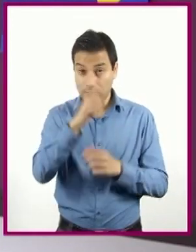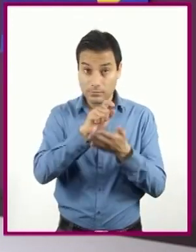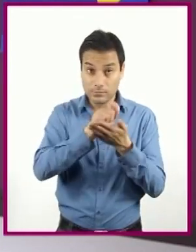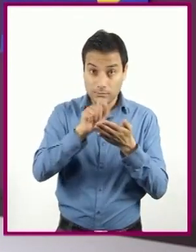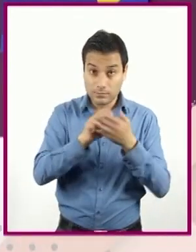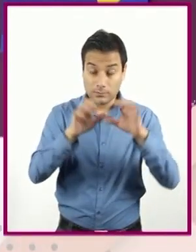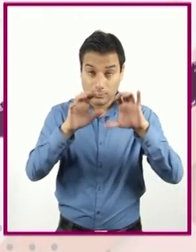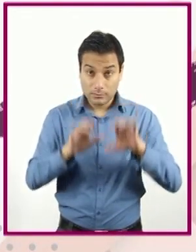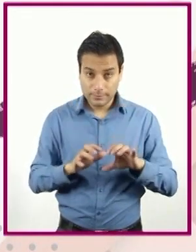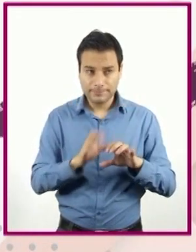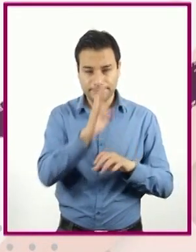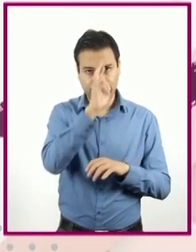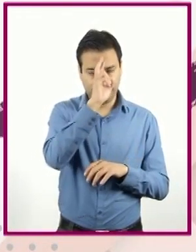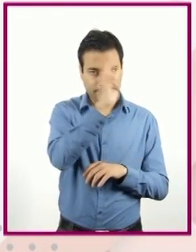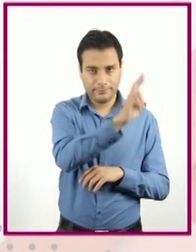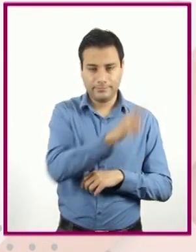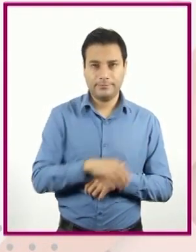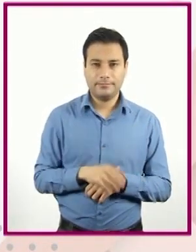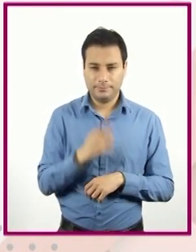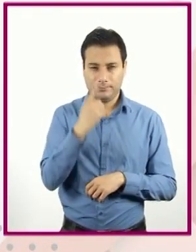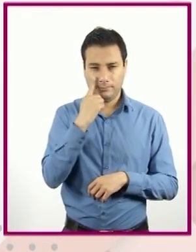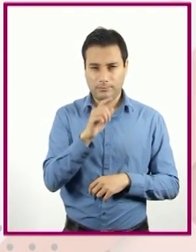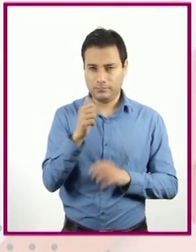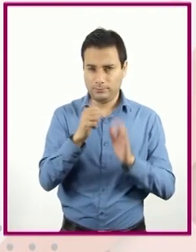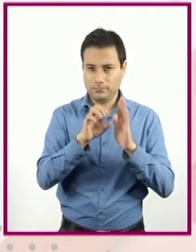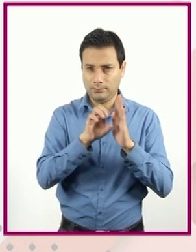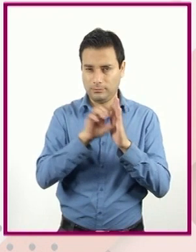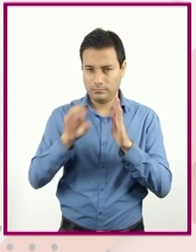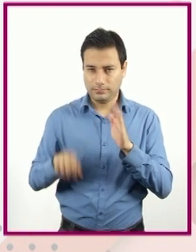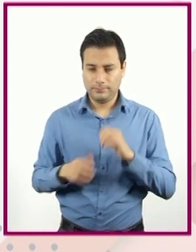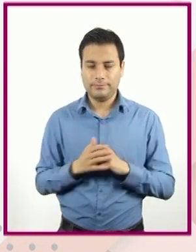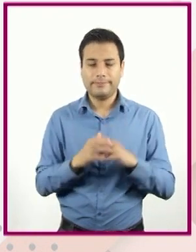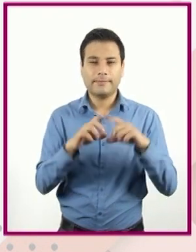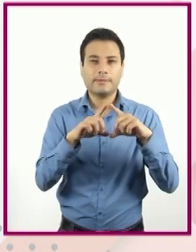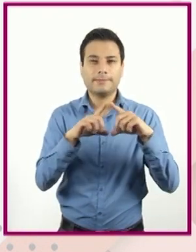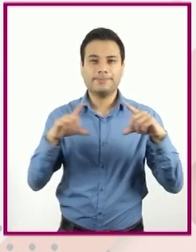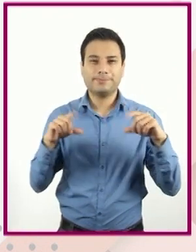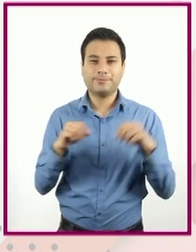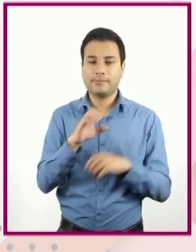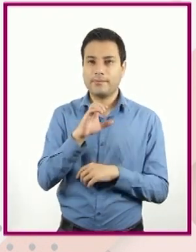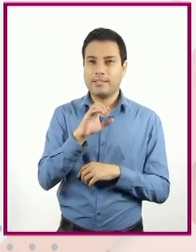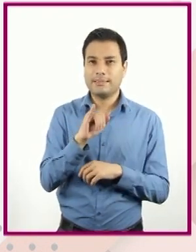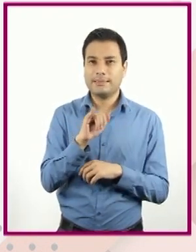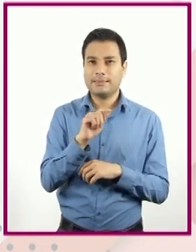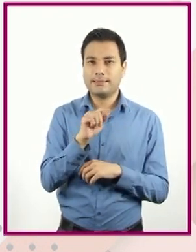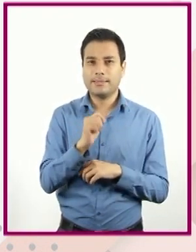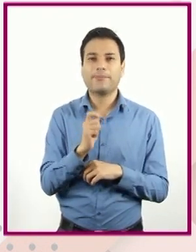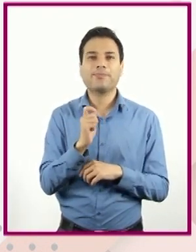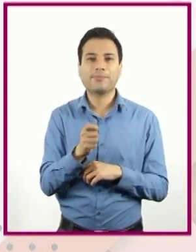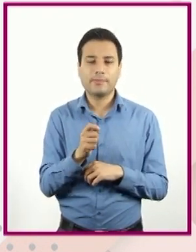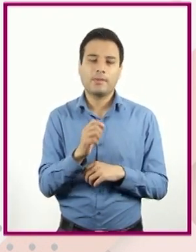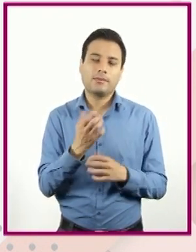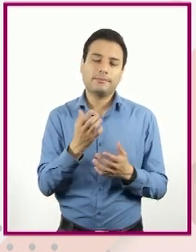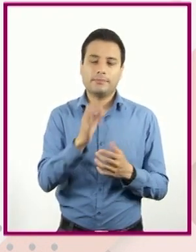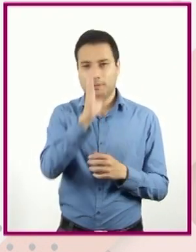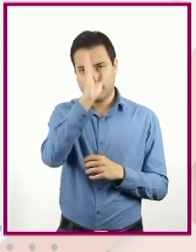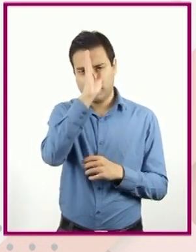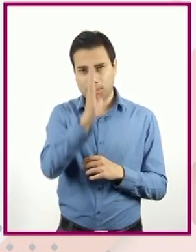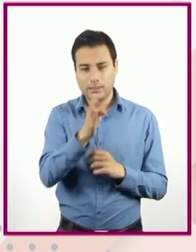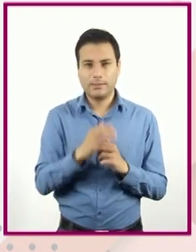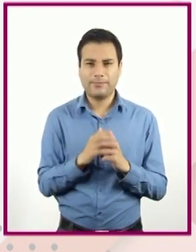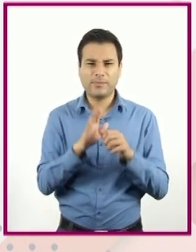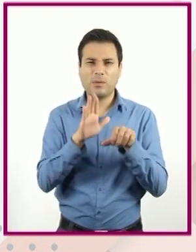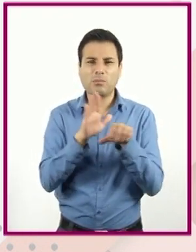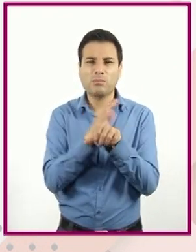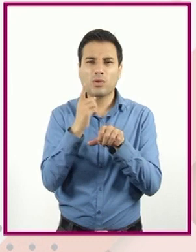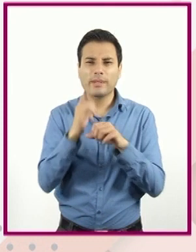otros. Veamos otro tipo de ficha, la de cita textual. A esta también se le conoce como directa. Esto se debe a que